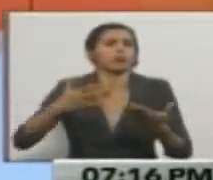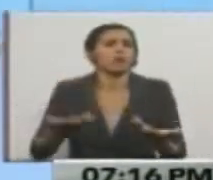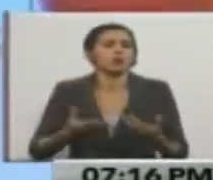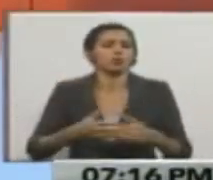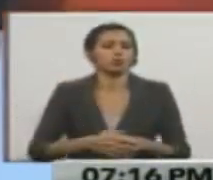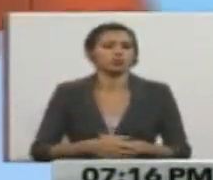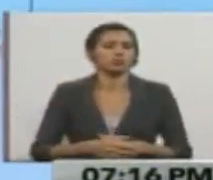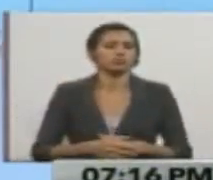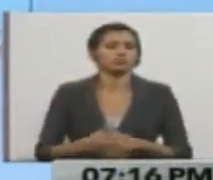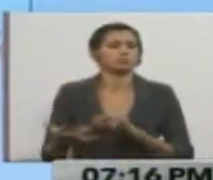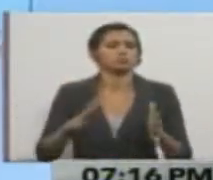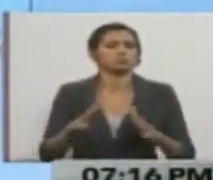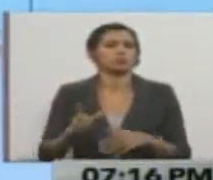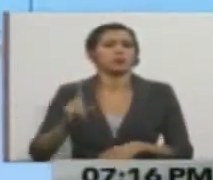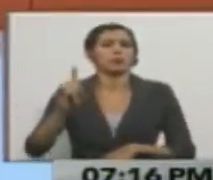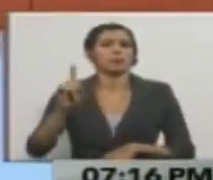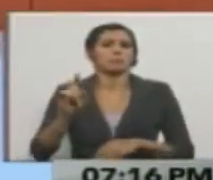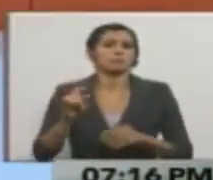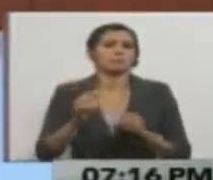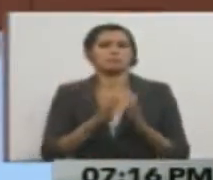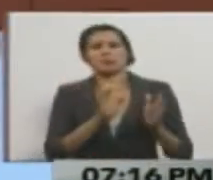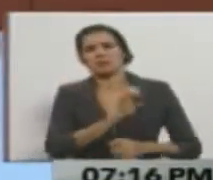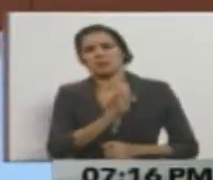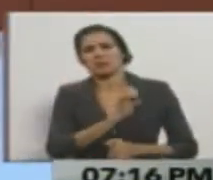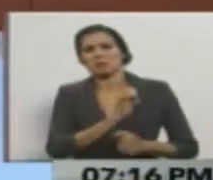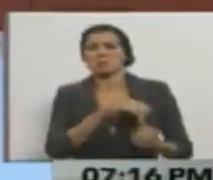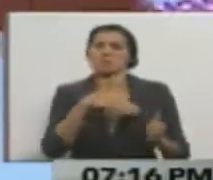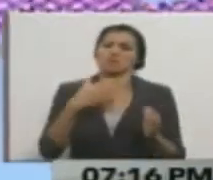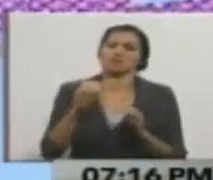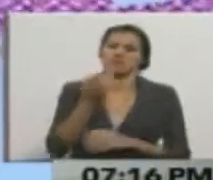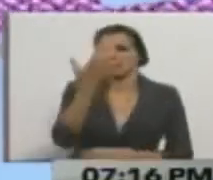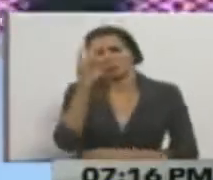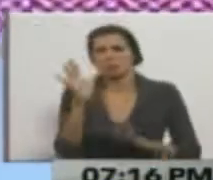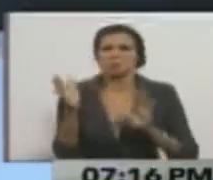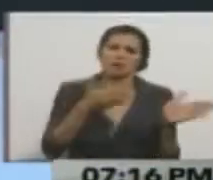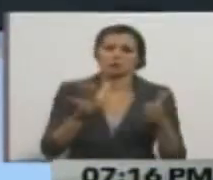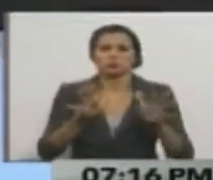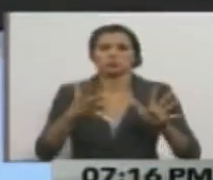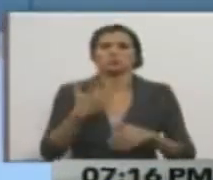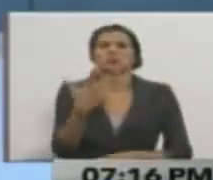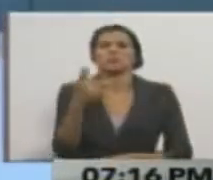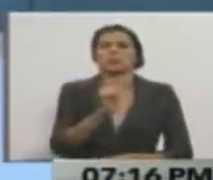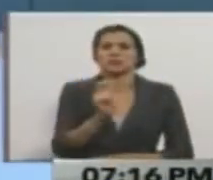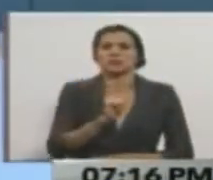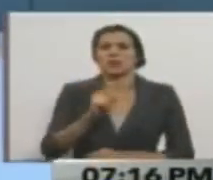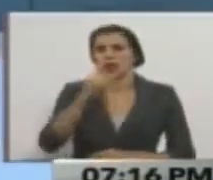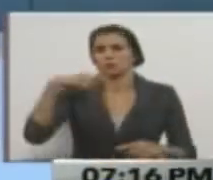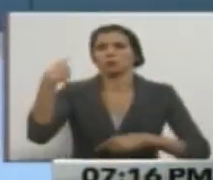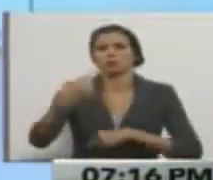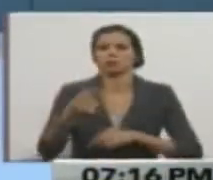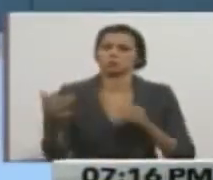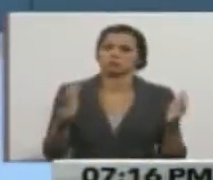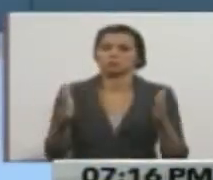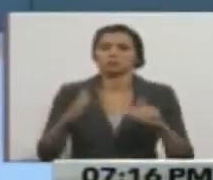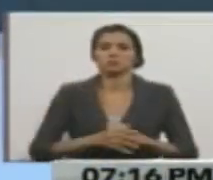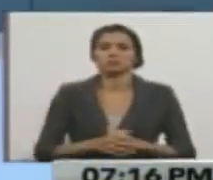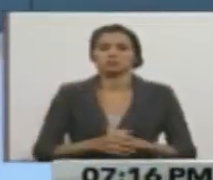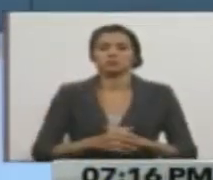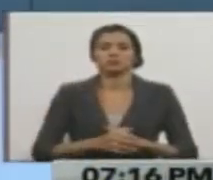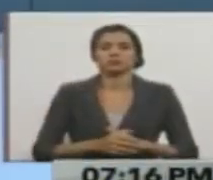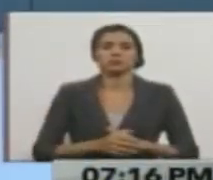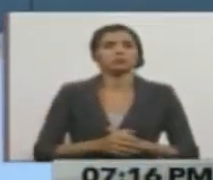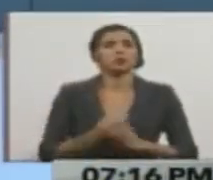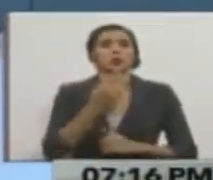del primer trimestre de 2017. Estoy citando